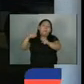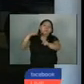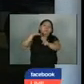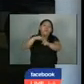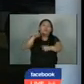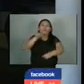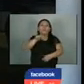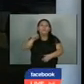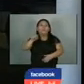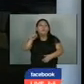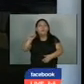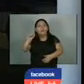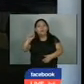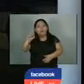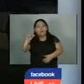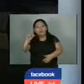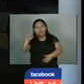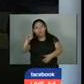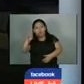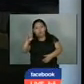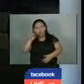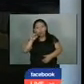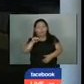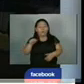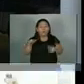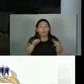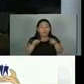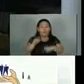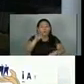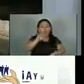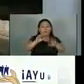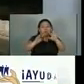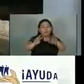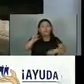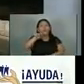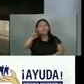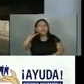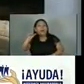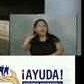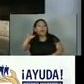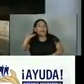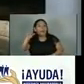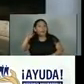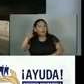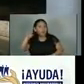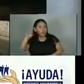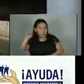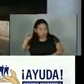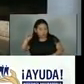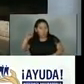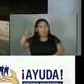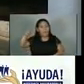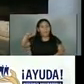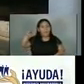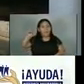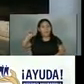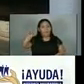Se trata de un hombre de 57 años que responde al nombre de Arcadio Cabeza